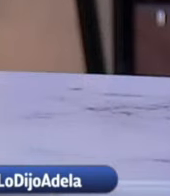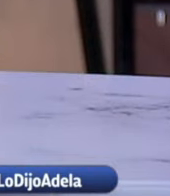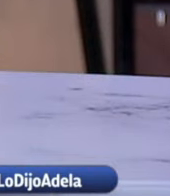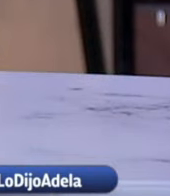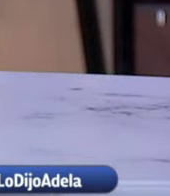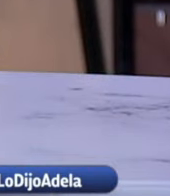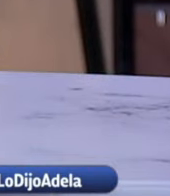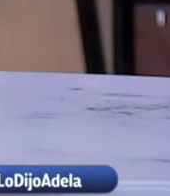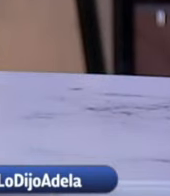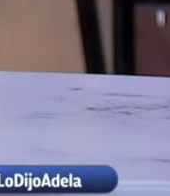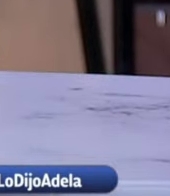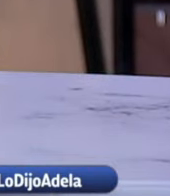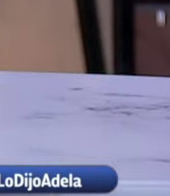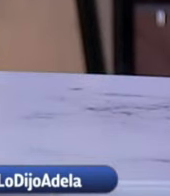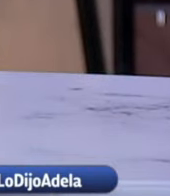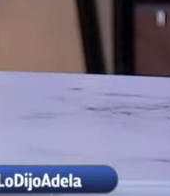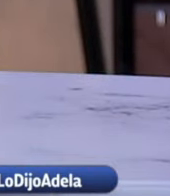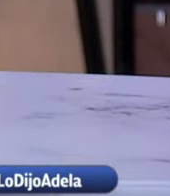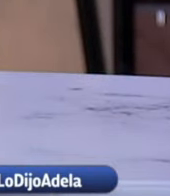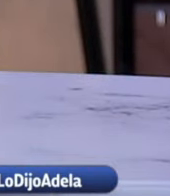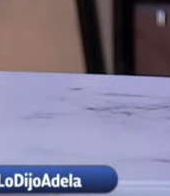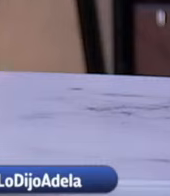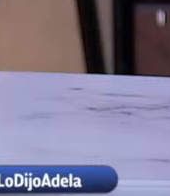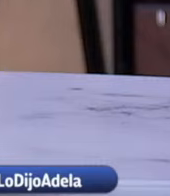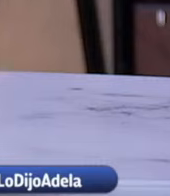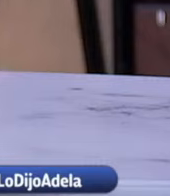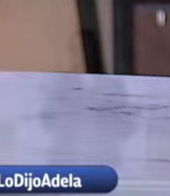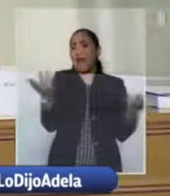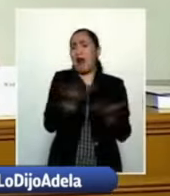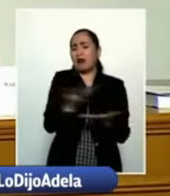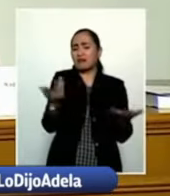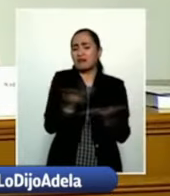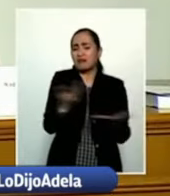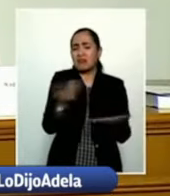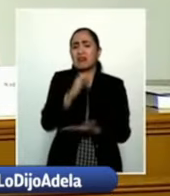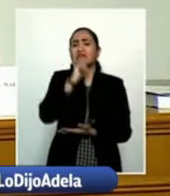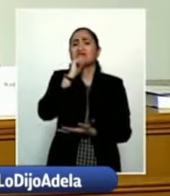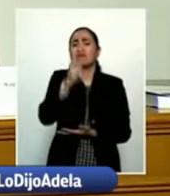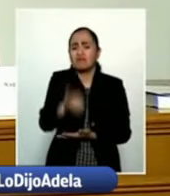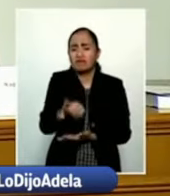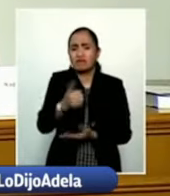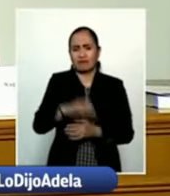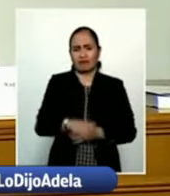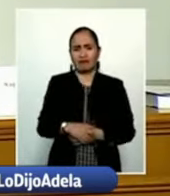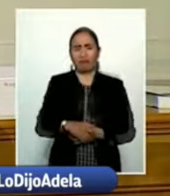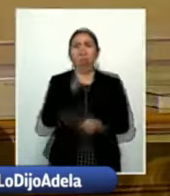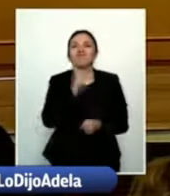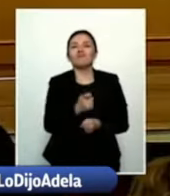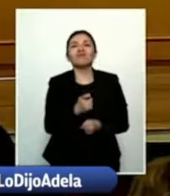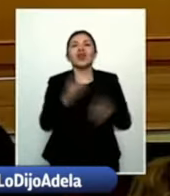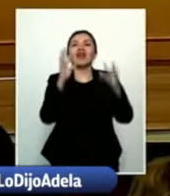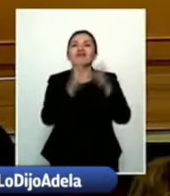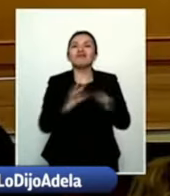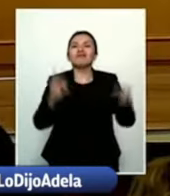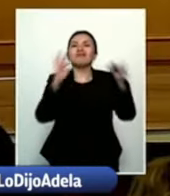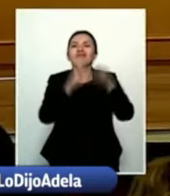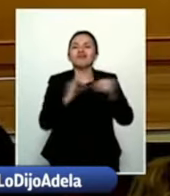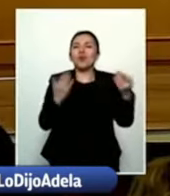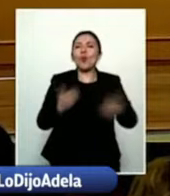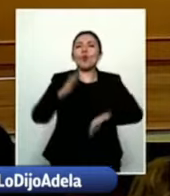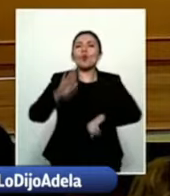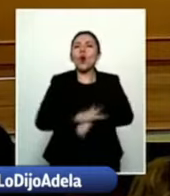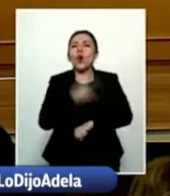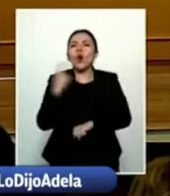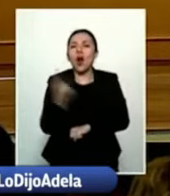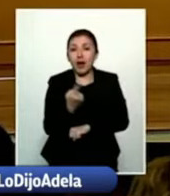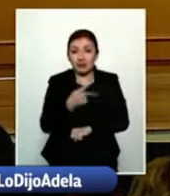El ministro Arturo Saldívar denunció una operación de Estado para defender a la familia de Margarita Zavala, esposa del